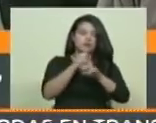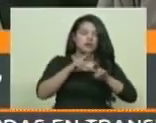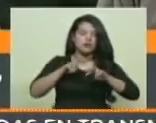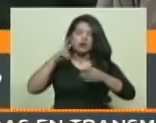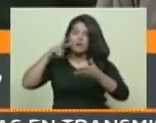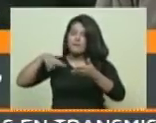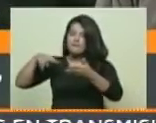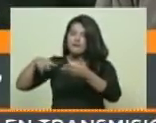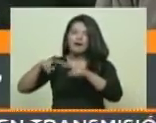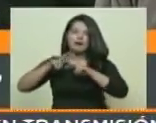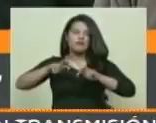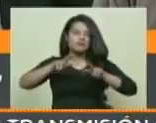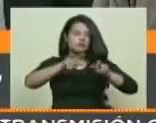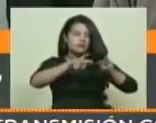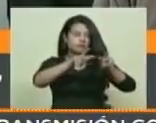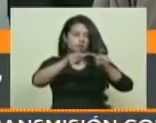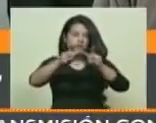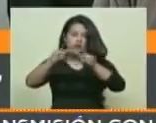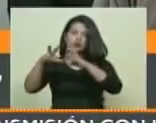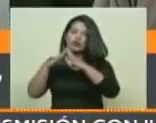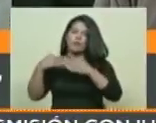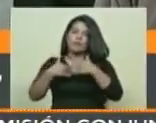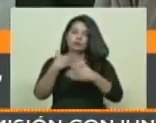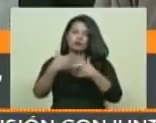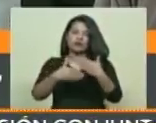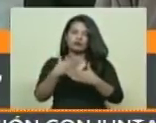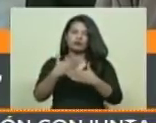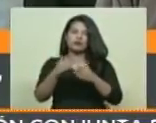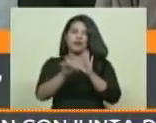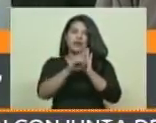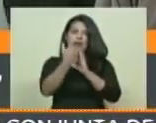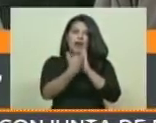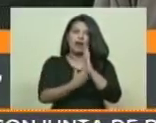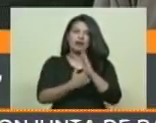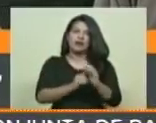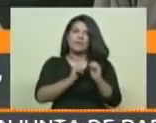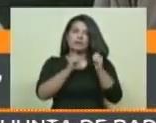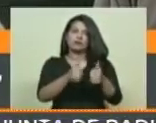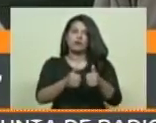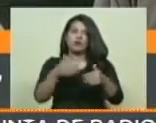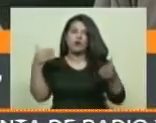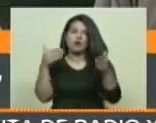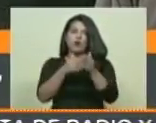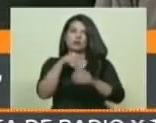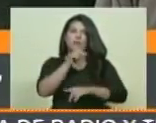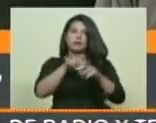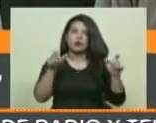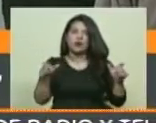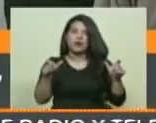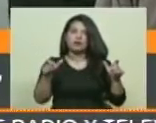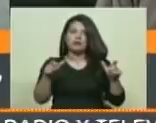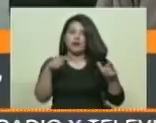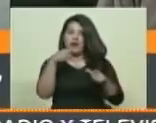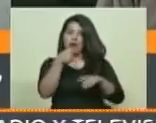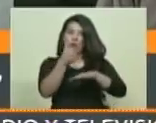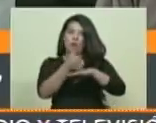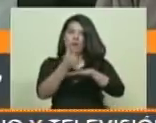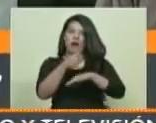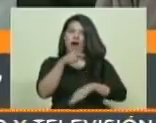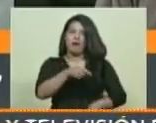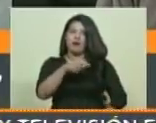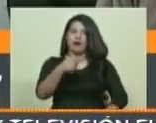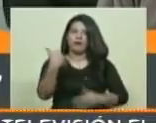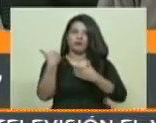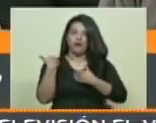revisión de cada uno de los procesos penales iniciados contra las personas señaladas como responsables de